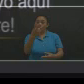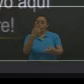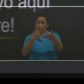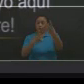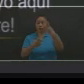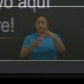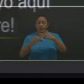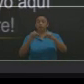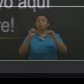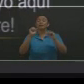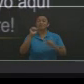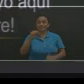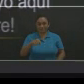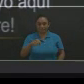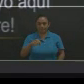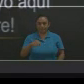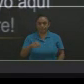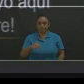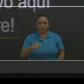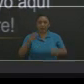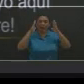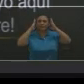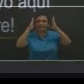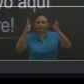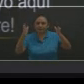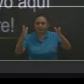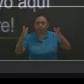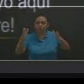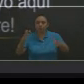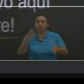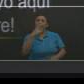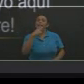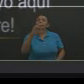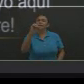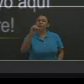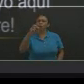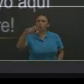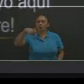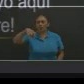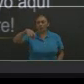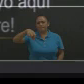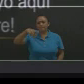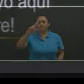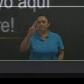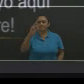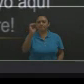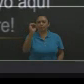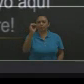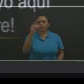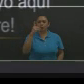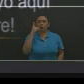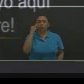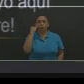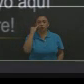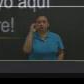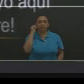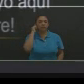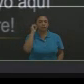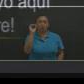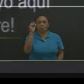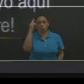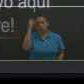sí, o sea que el hijo pródigo estaba loco,